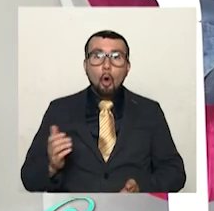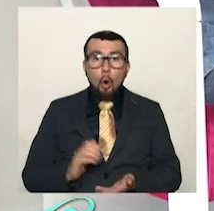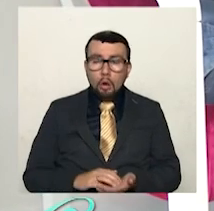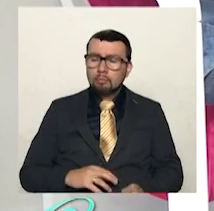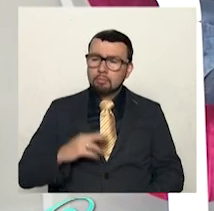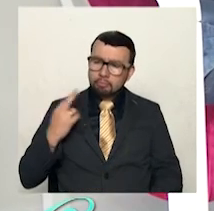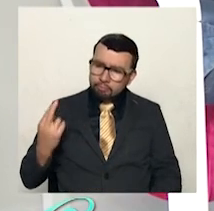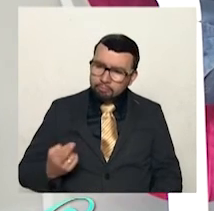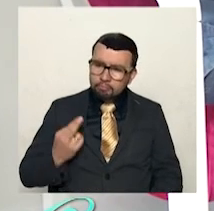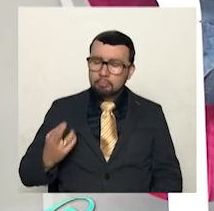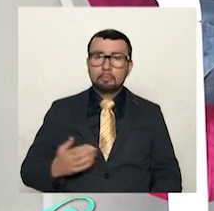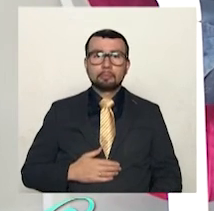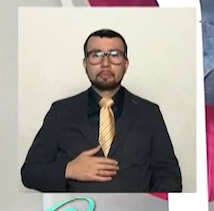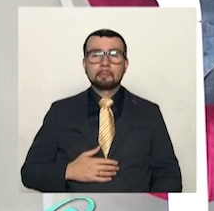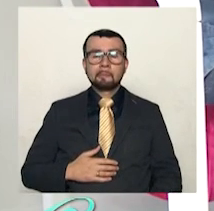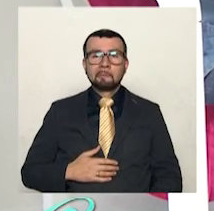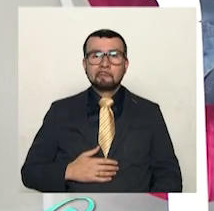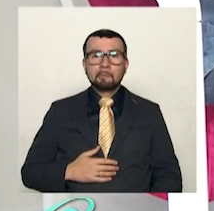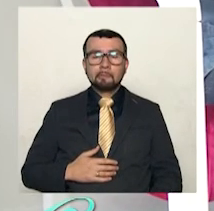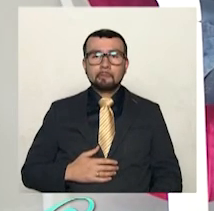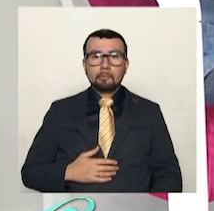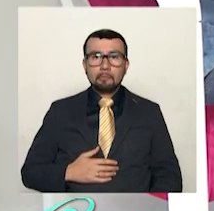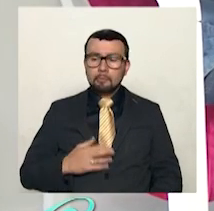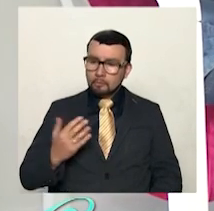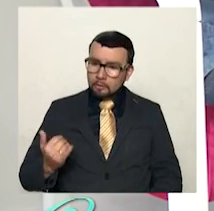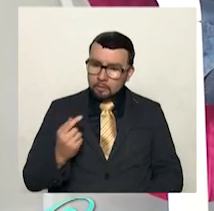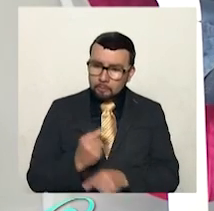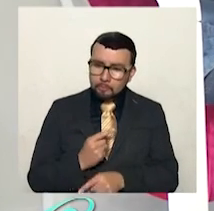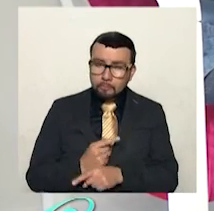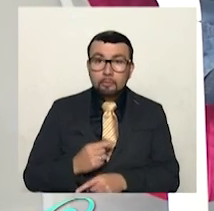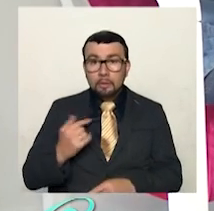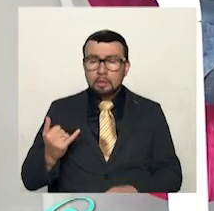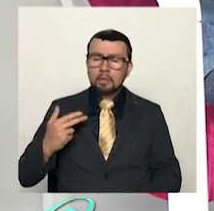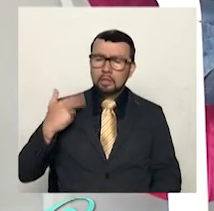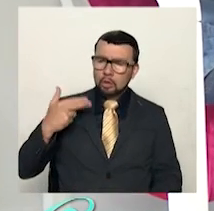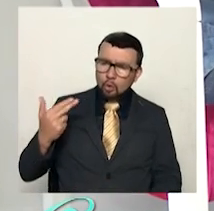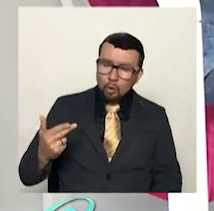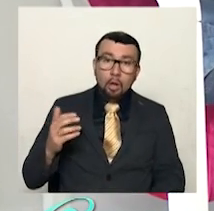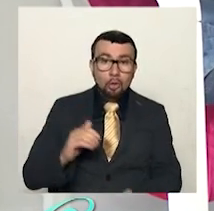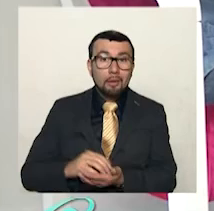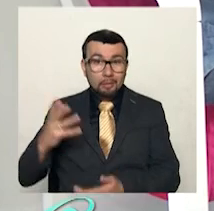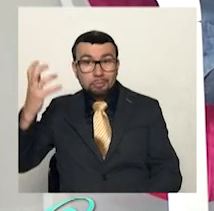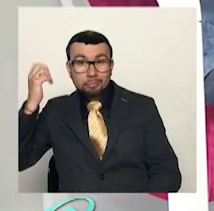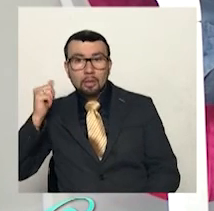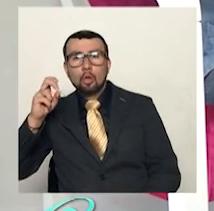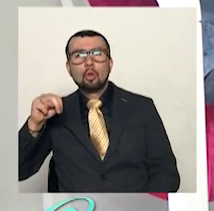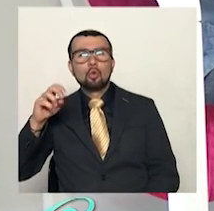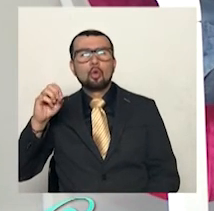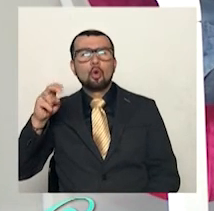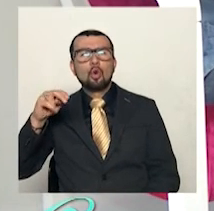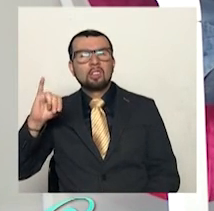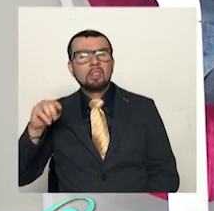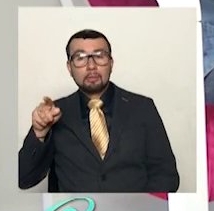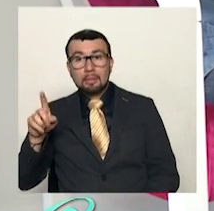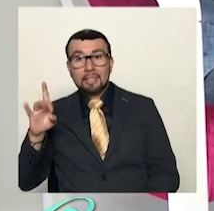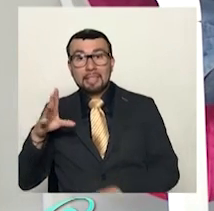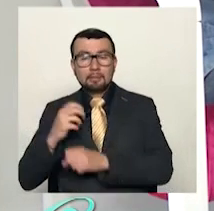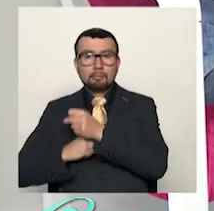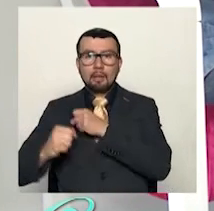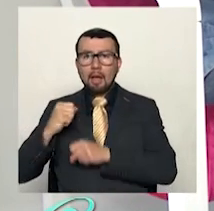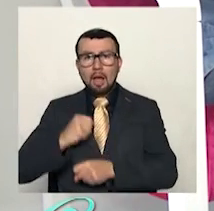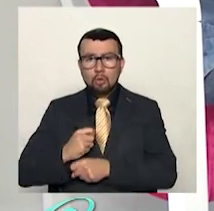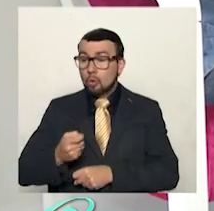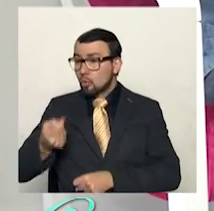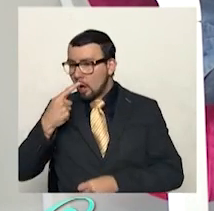repito, o es que tendremos que caer en la misma historia del noni, que fue un producto que hace 15 años servía